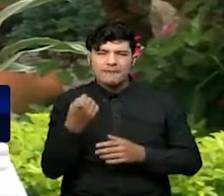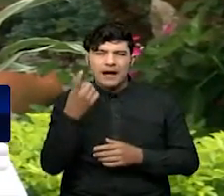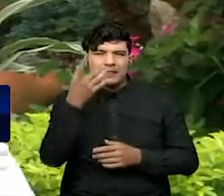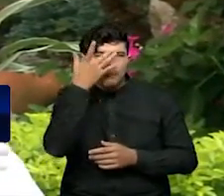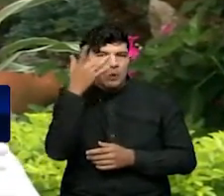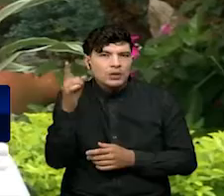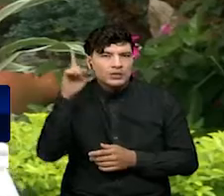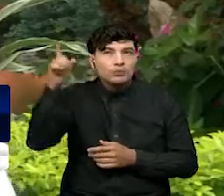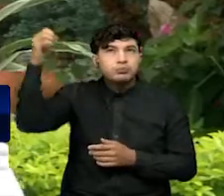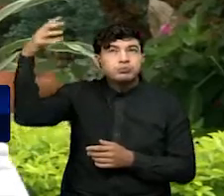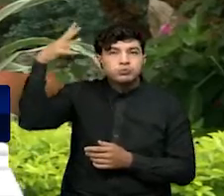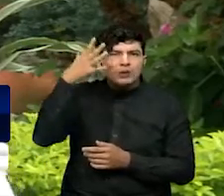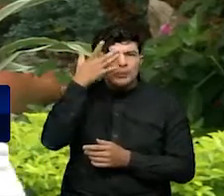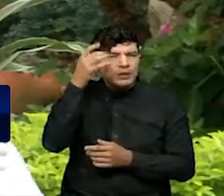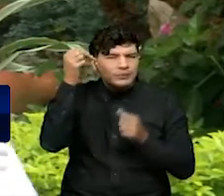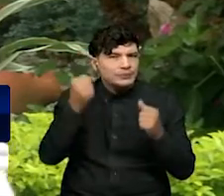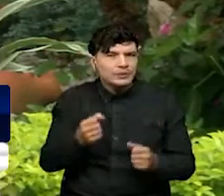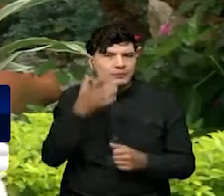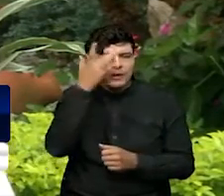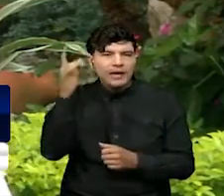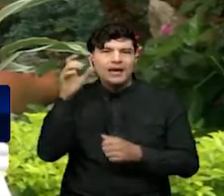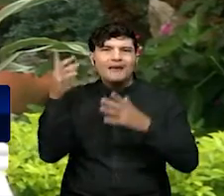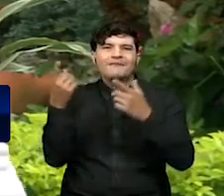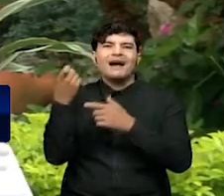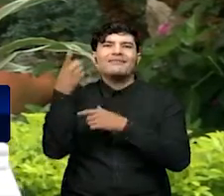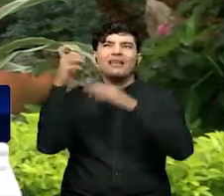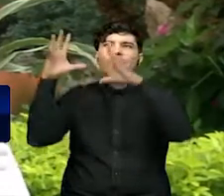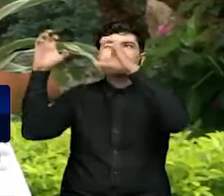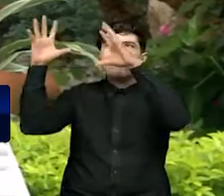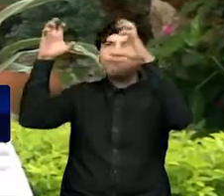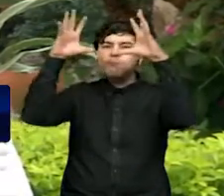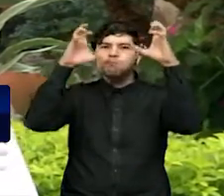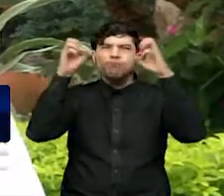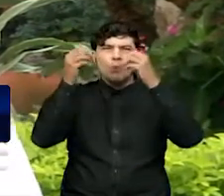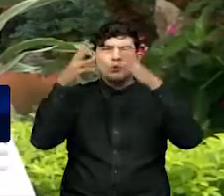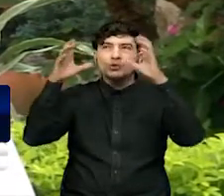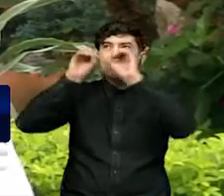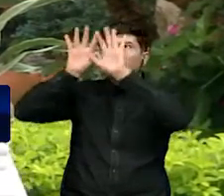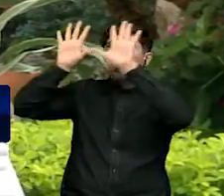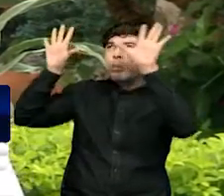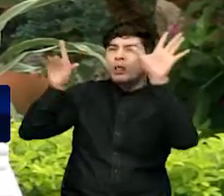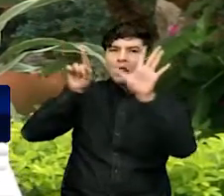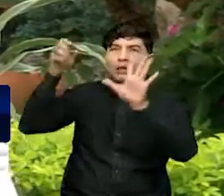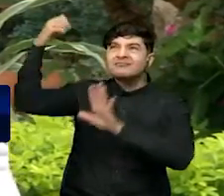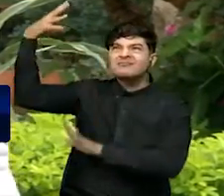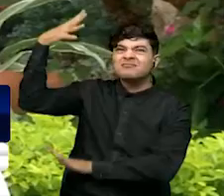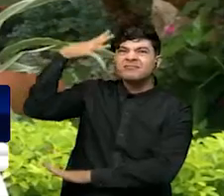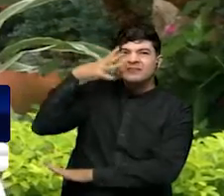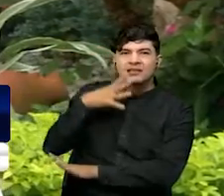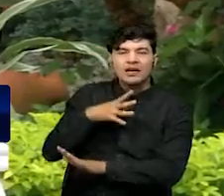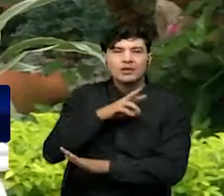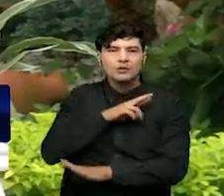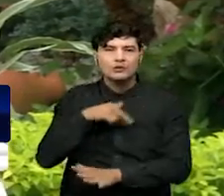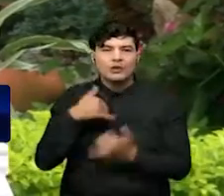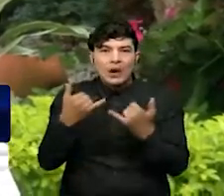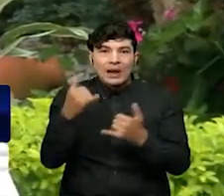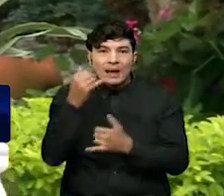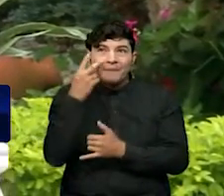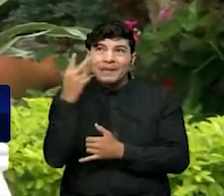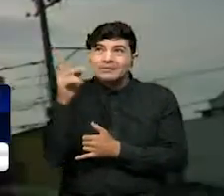también a la estación que estamos del año hemos detectado hemos monitoreado una radiación ultravioleta